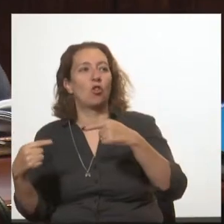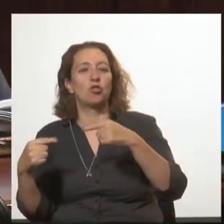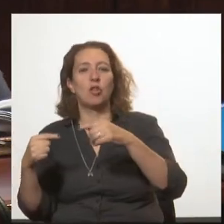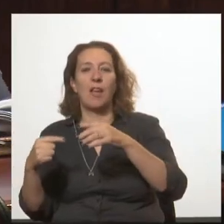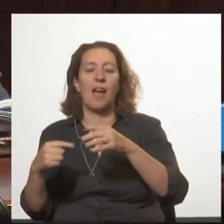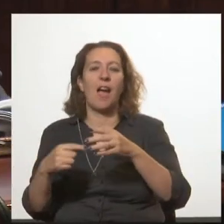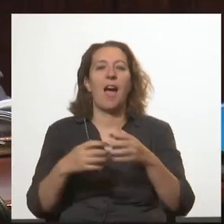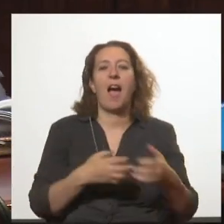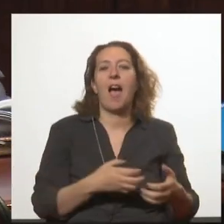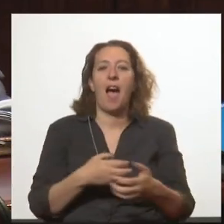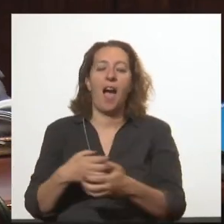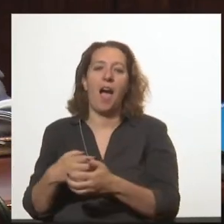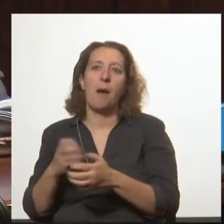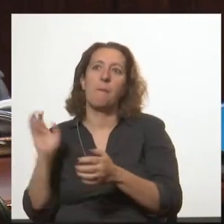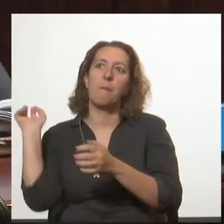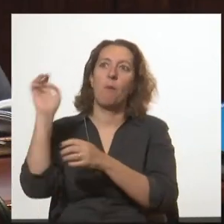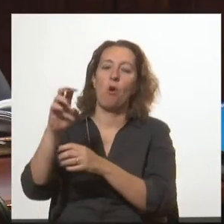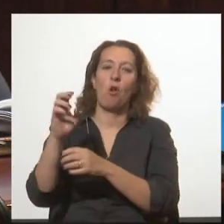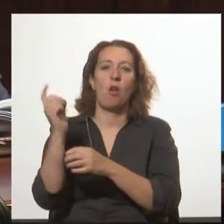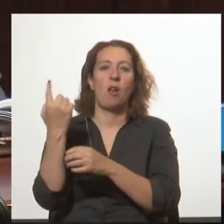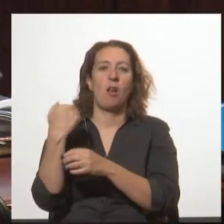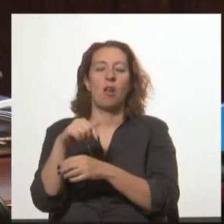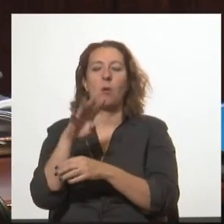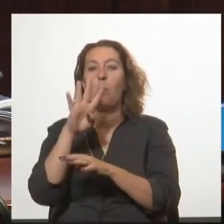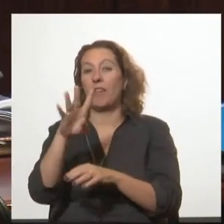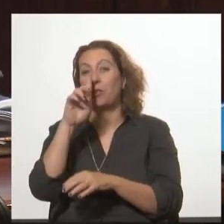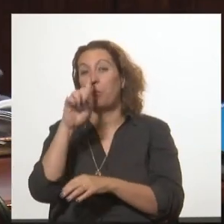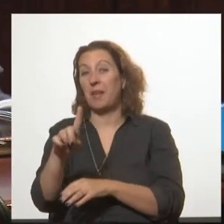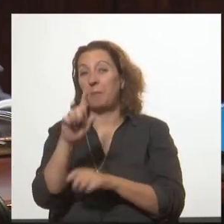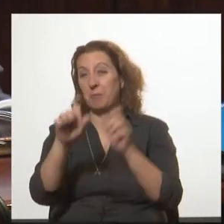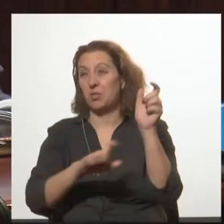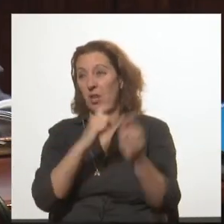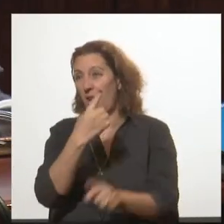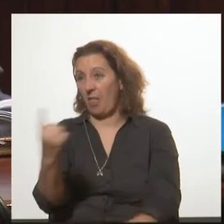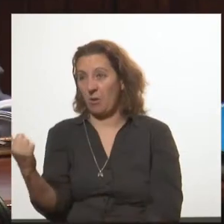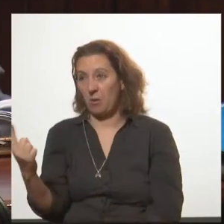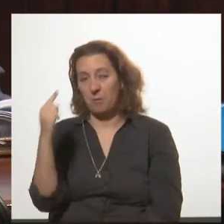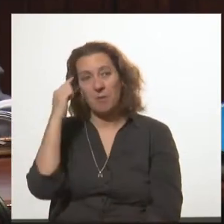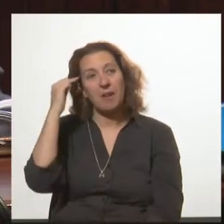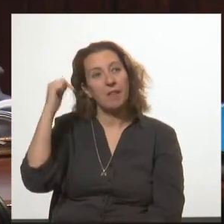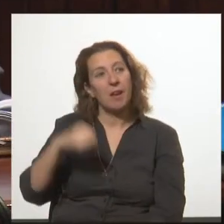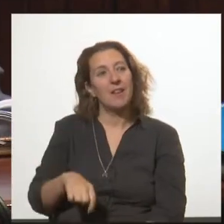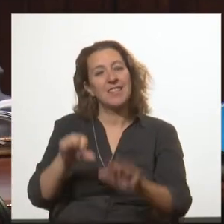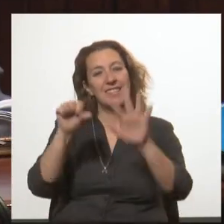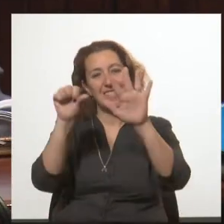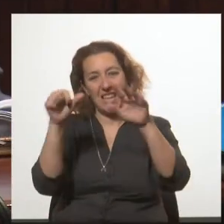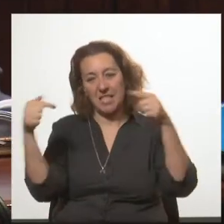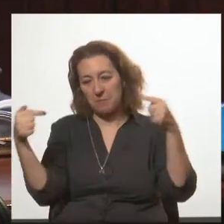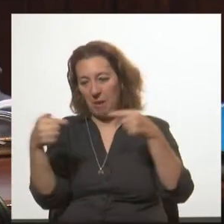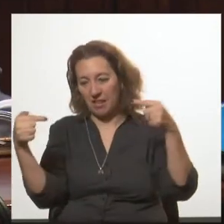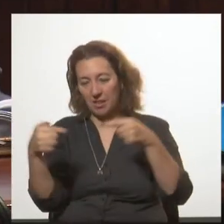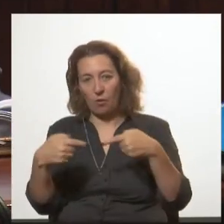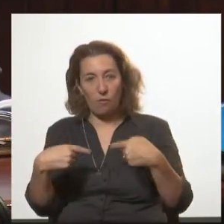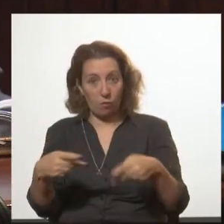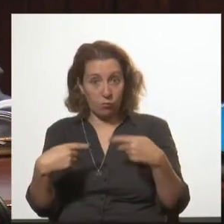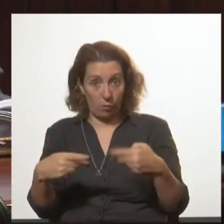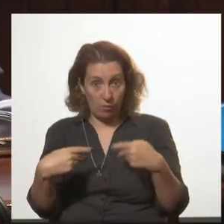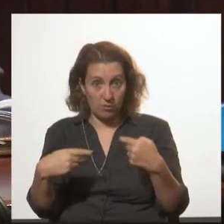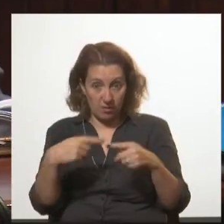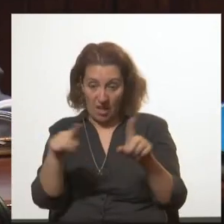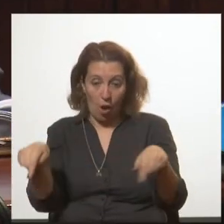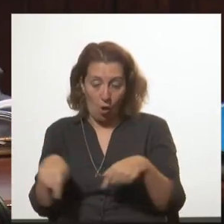4000 personas cada uno de handball se planificaban seis partidos de fútbol de salón de futsal